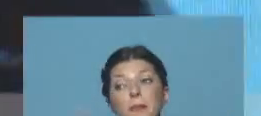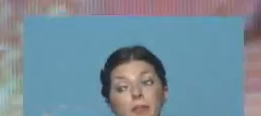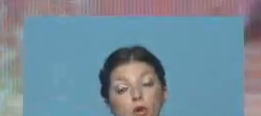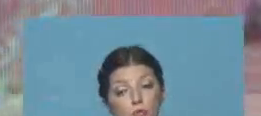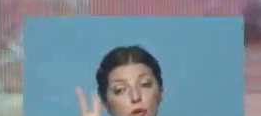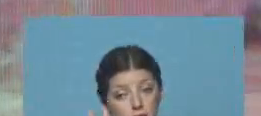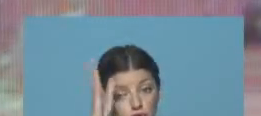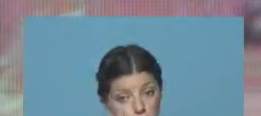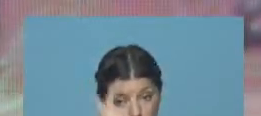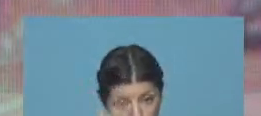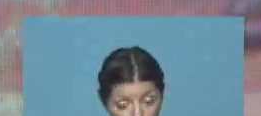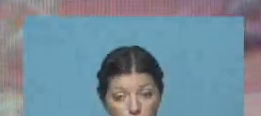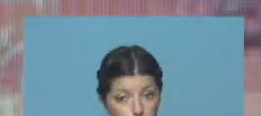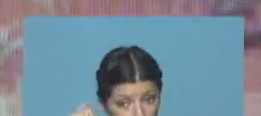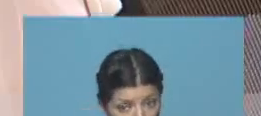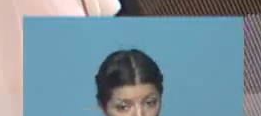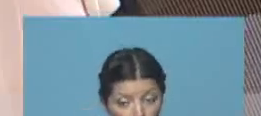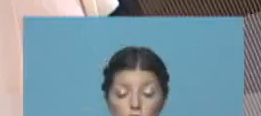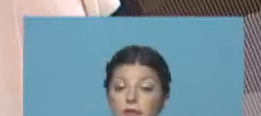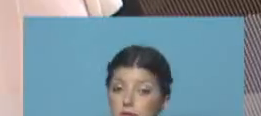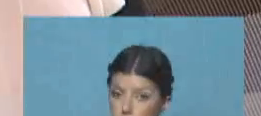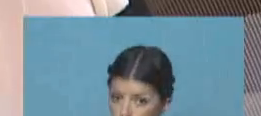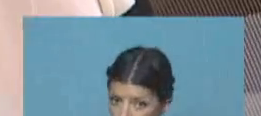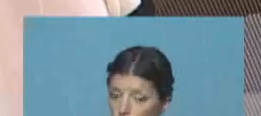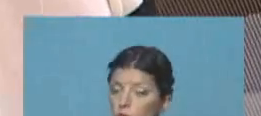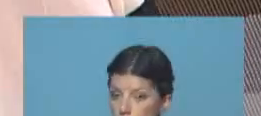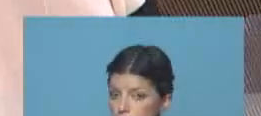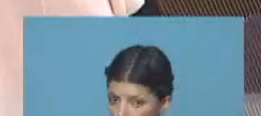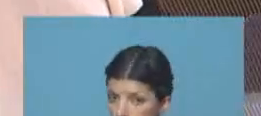sobre la violación a los derechos humanos en Venezuela en esta semana fue muy contundente. Sí, muy dramático.